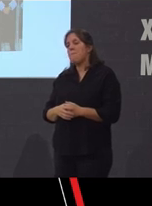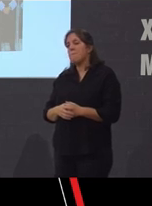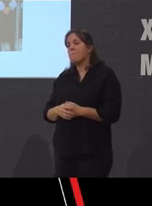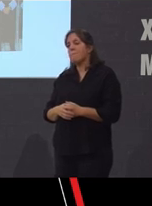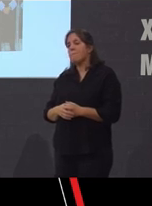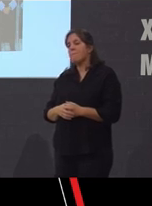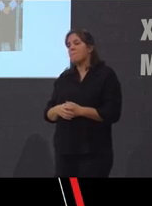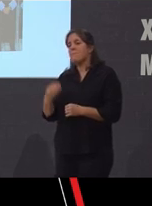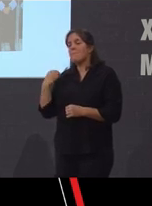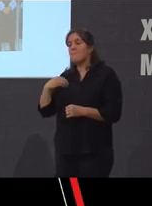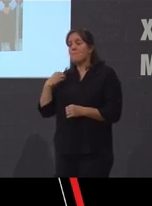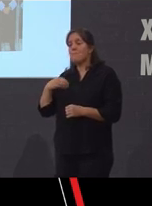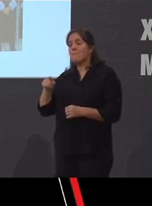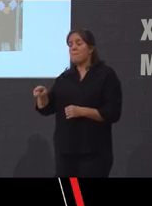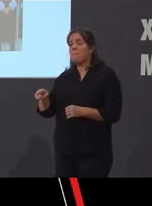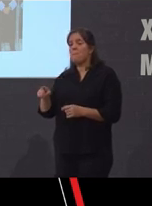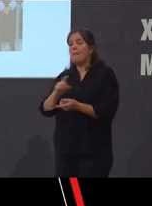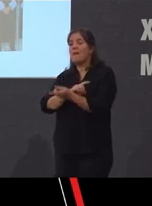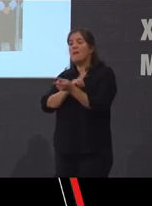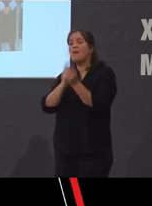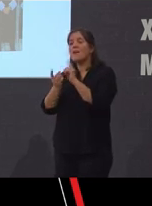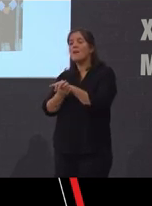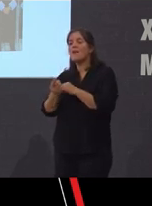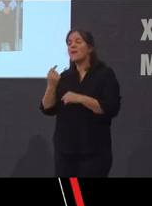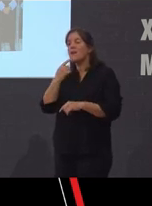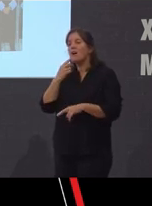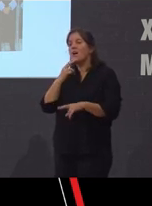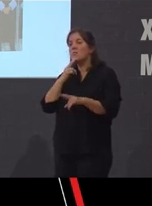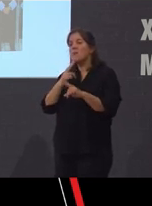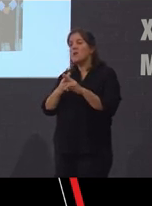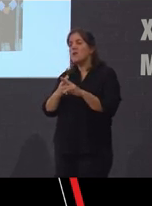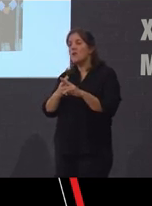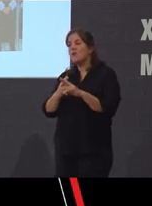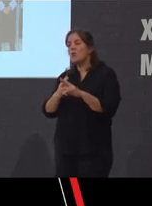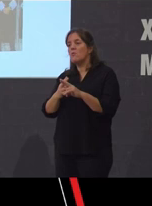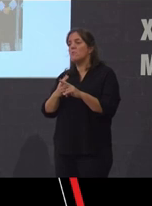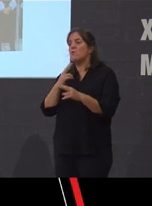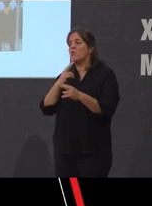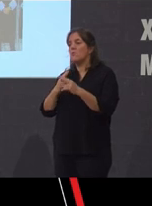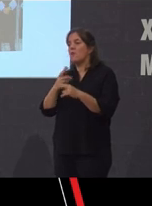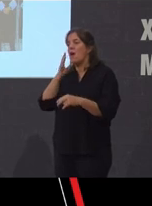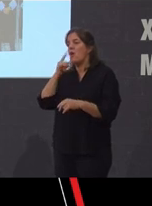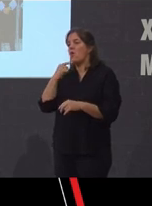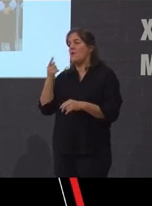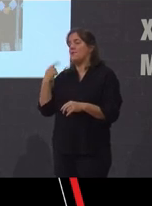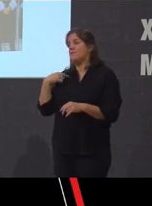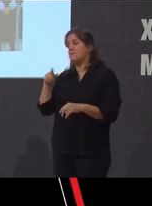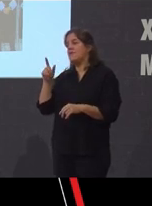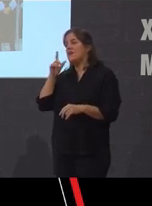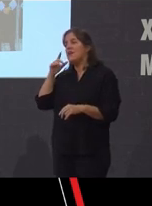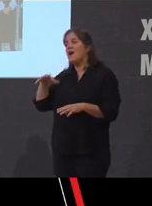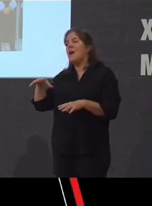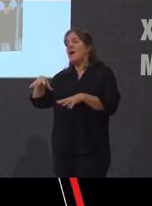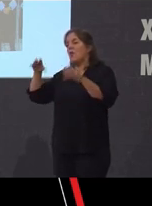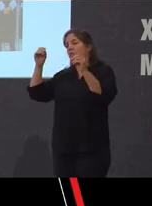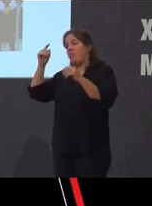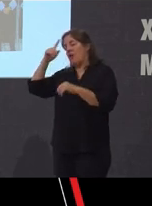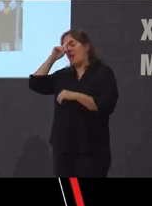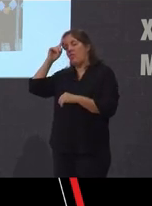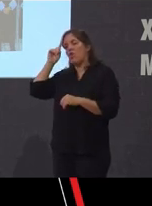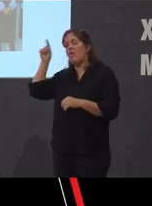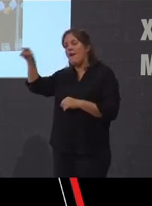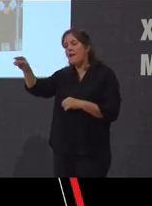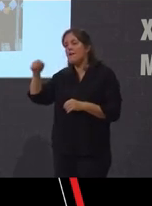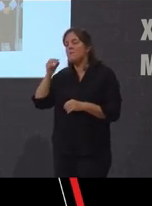lle cambiaron o nome ao TOP e agora é a Audiencia Nacional, pero foron os mesmos xuíces. É